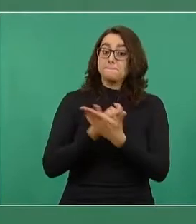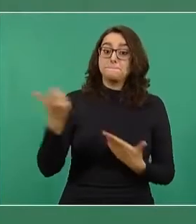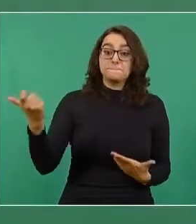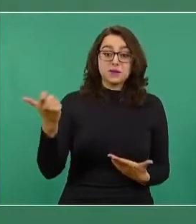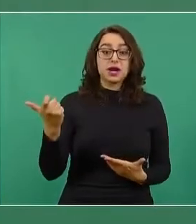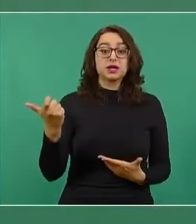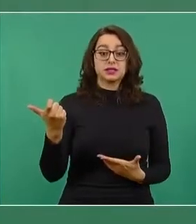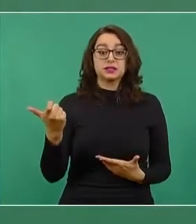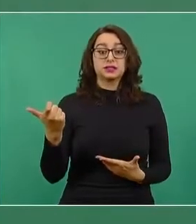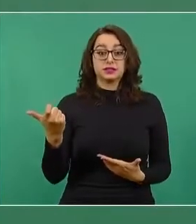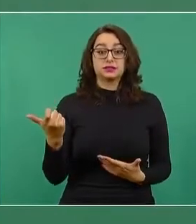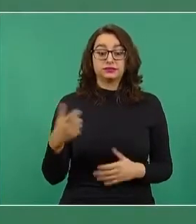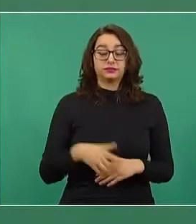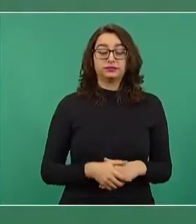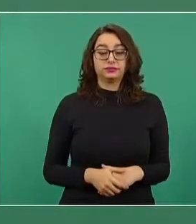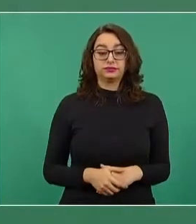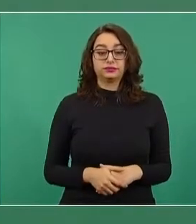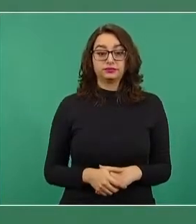comprara el gas